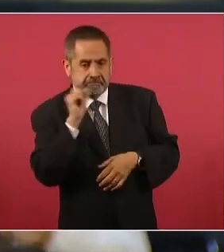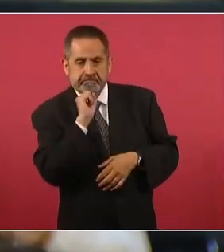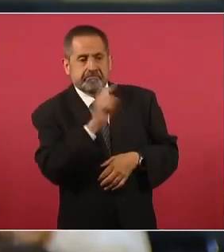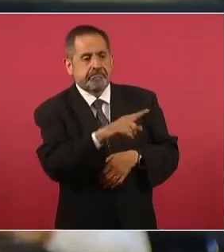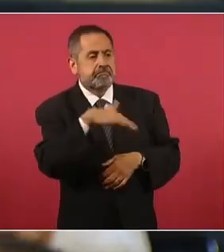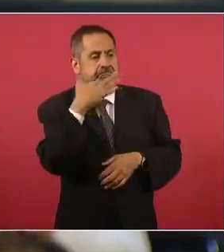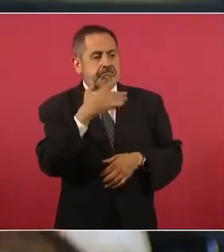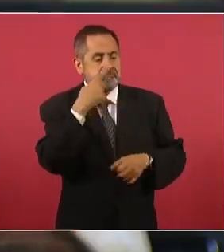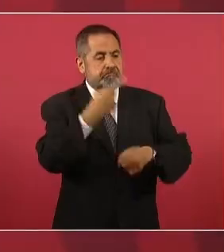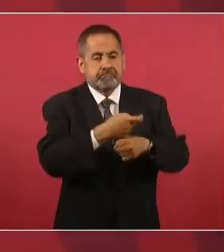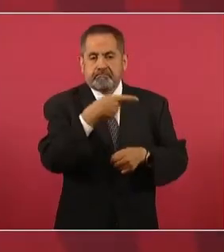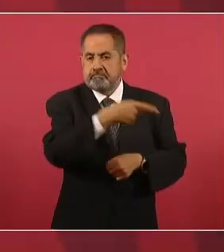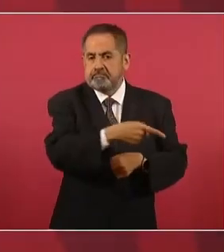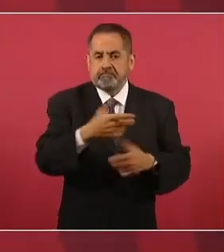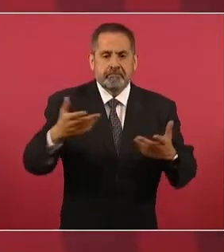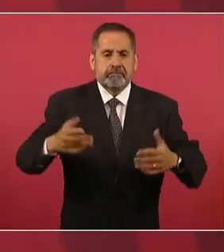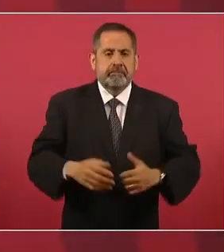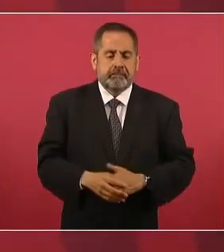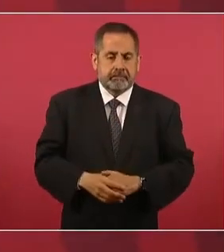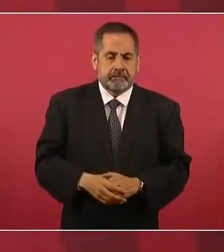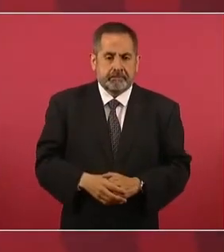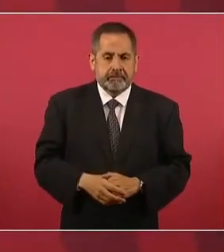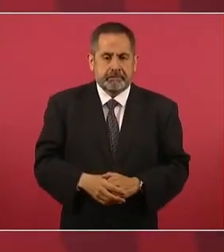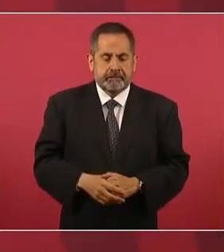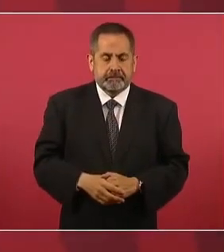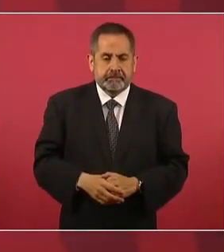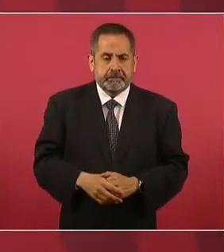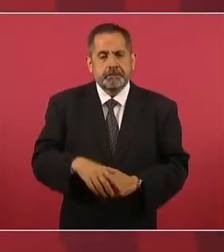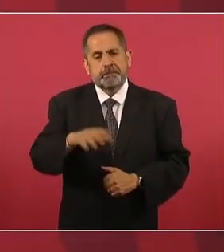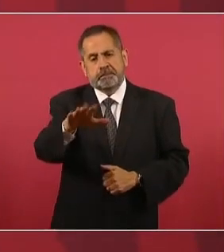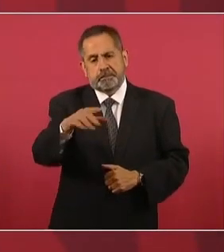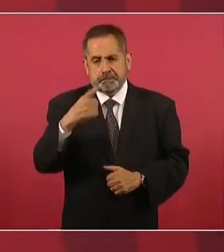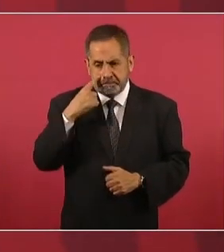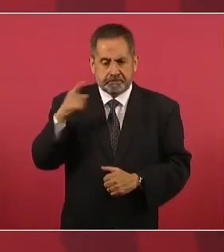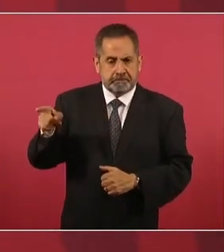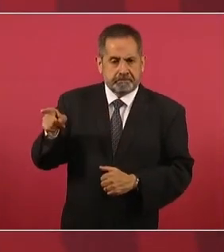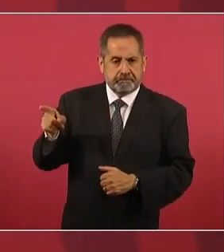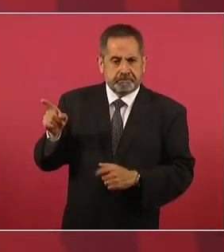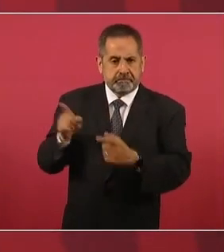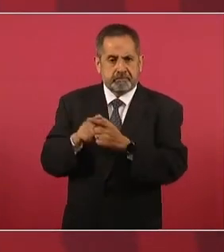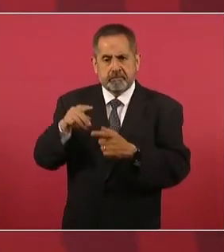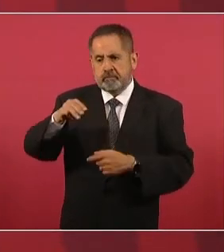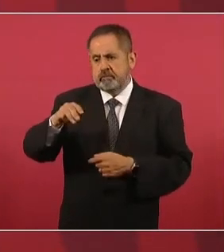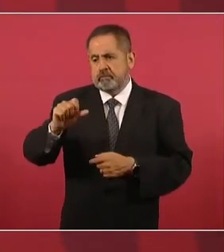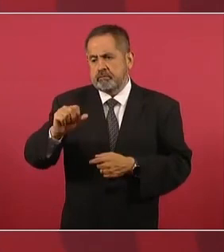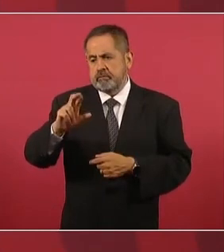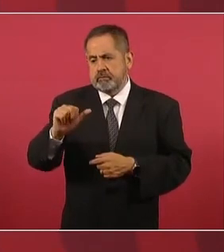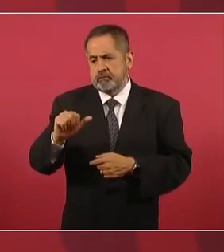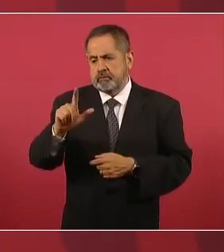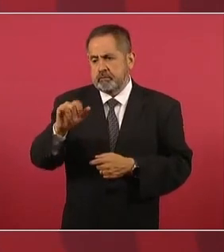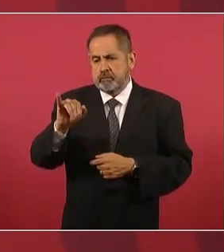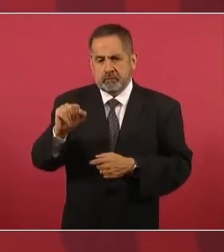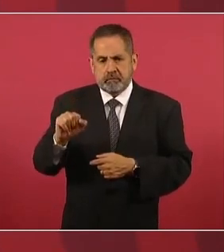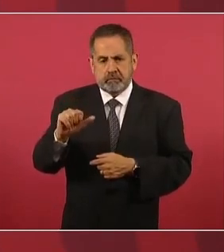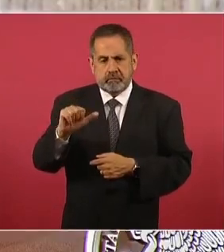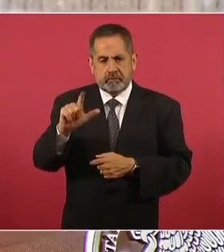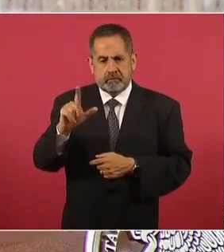este país? Bueno, que lo vea María Luisa Albores.